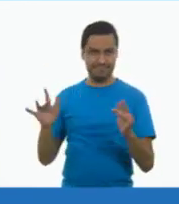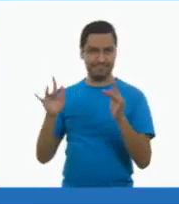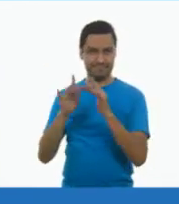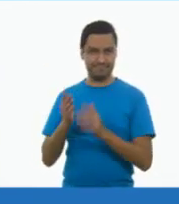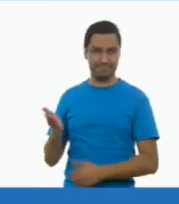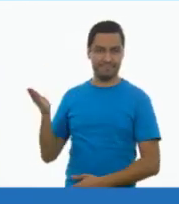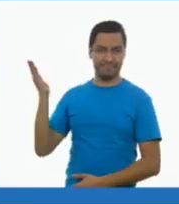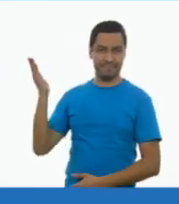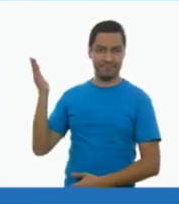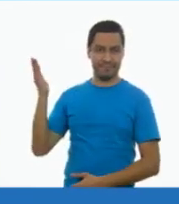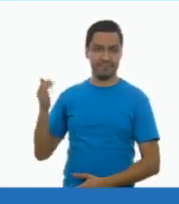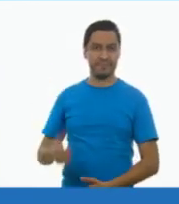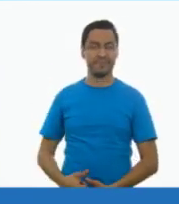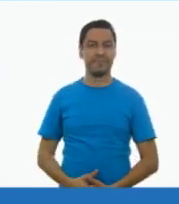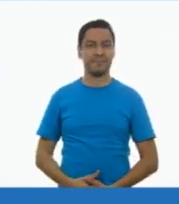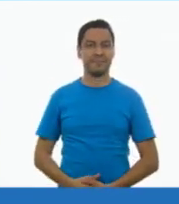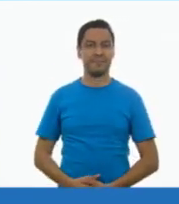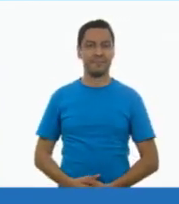conalitec.sep.gob.mx.